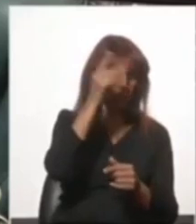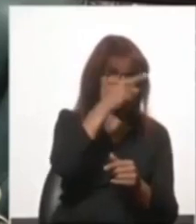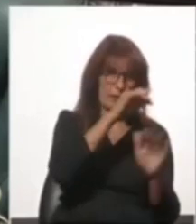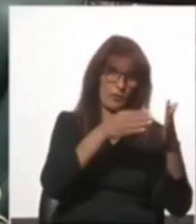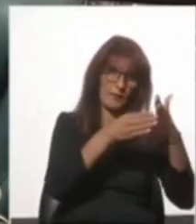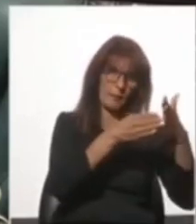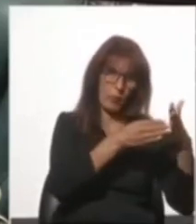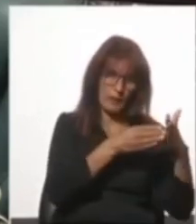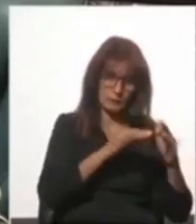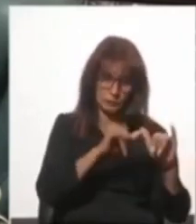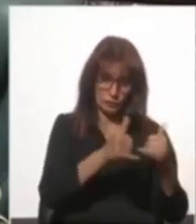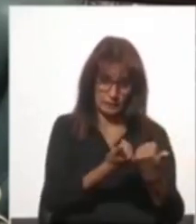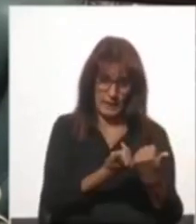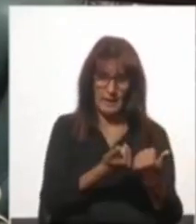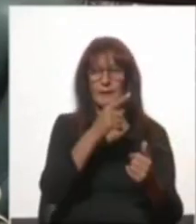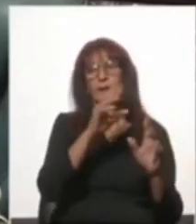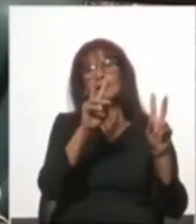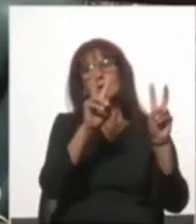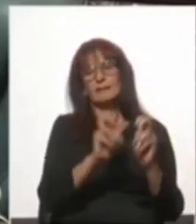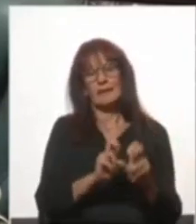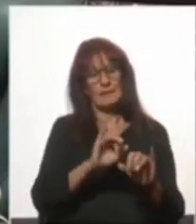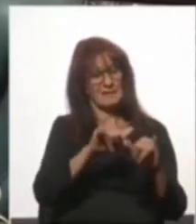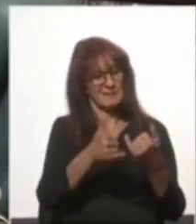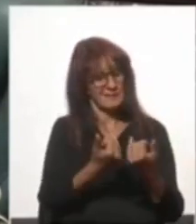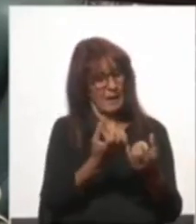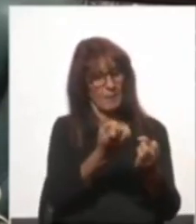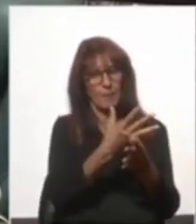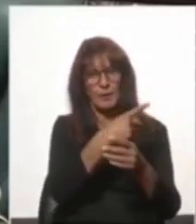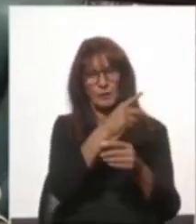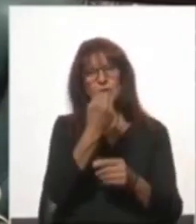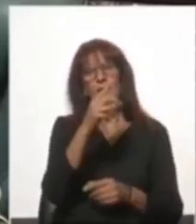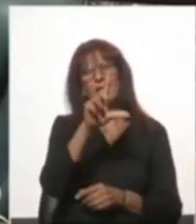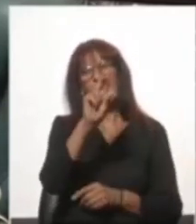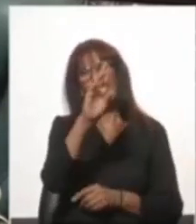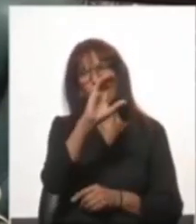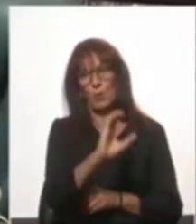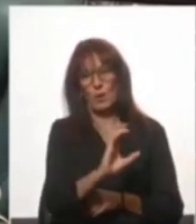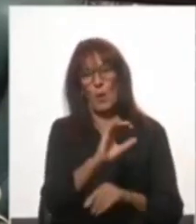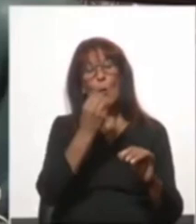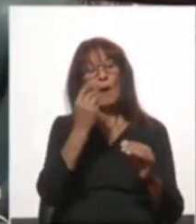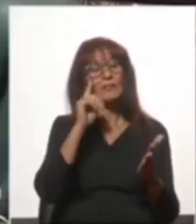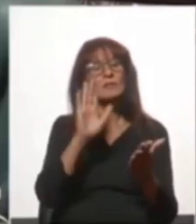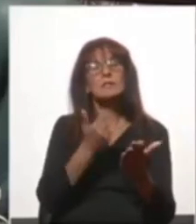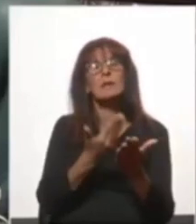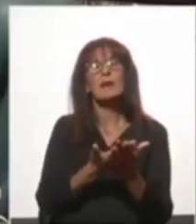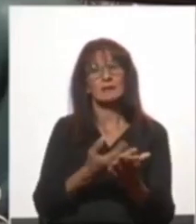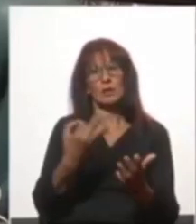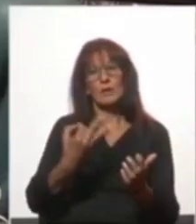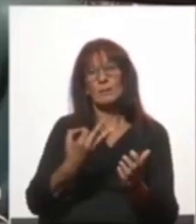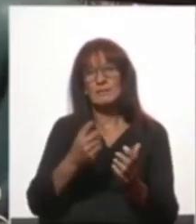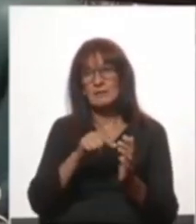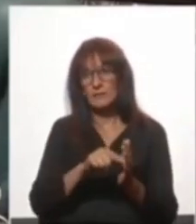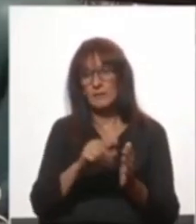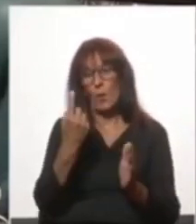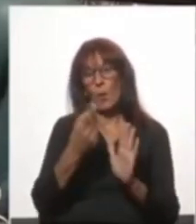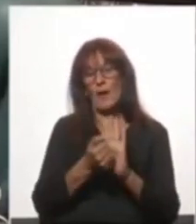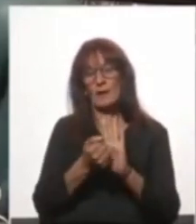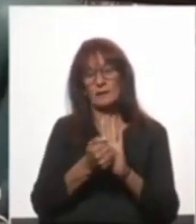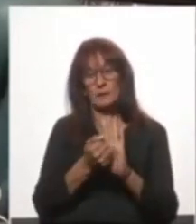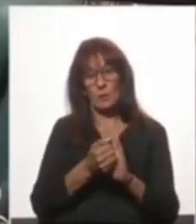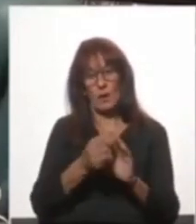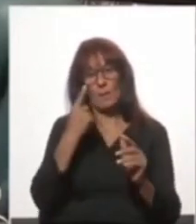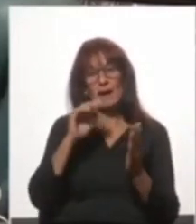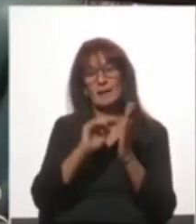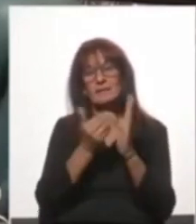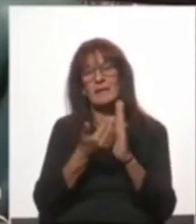puertos. Ya venía, sí, el tema sobre la mesa desde la ley de urgencia, cuando se planteó específicamente un artículo para